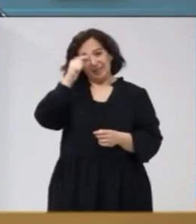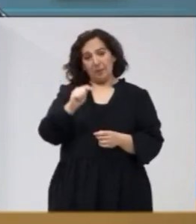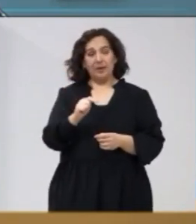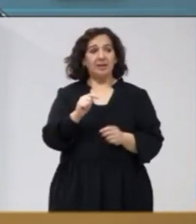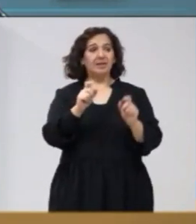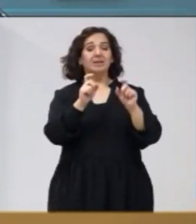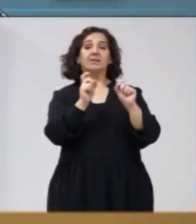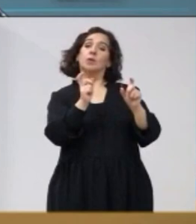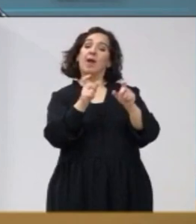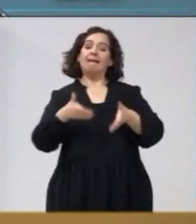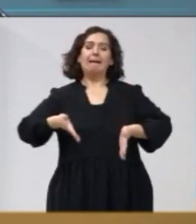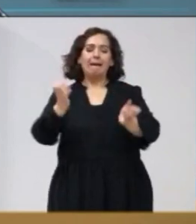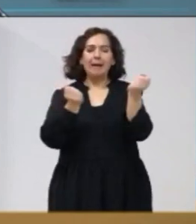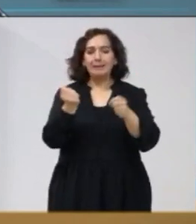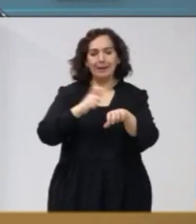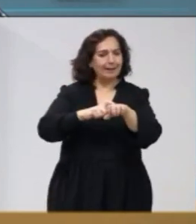las características de una carretera?